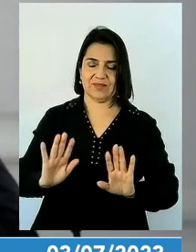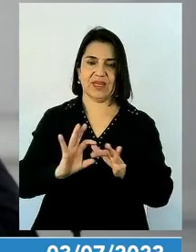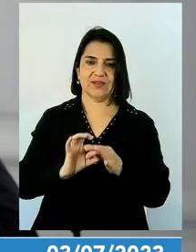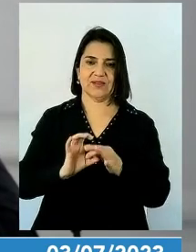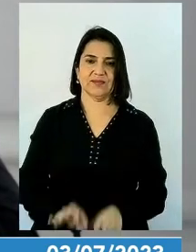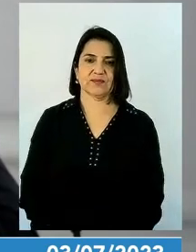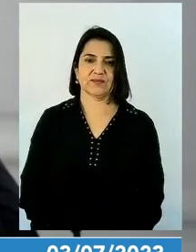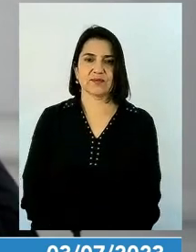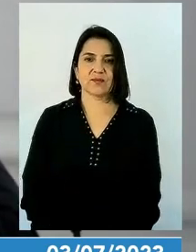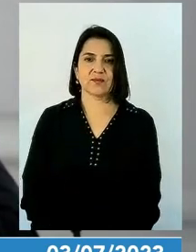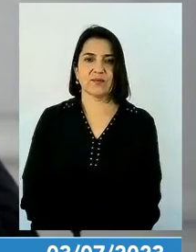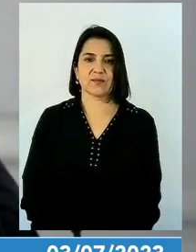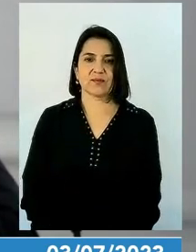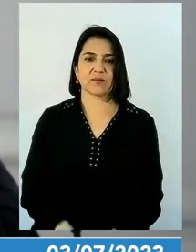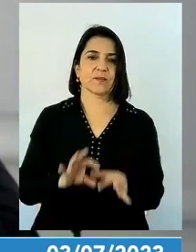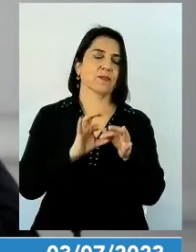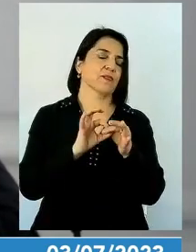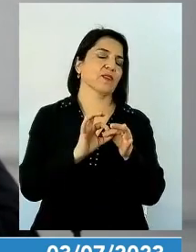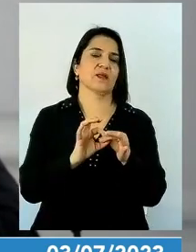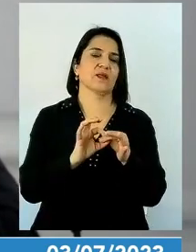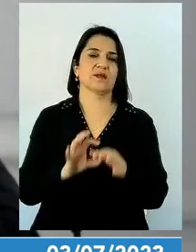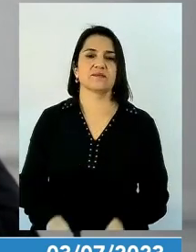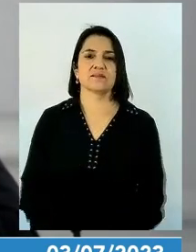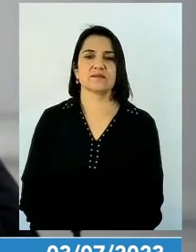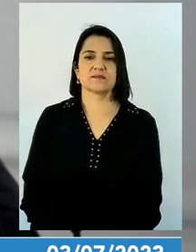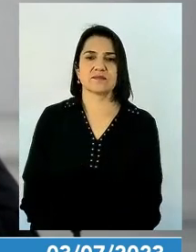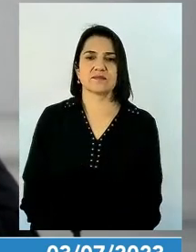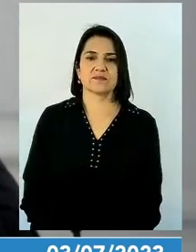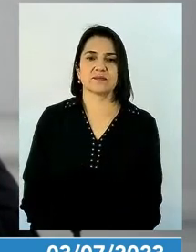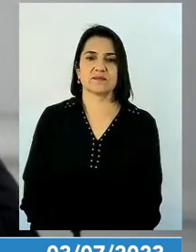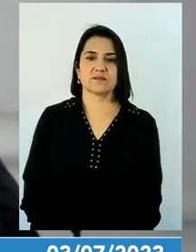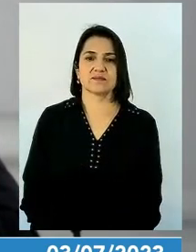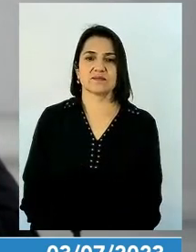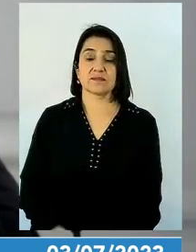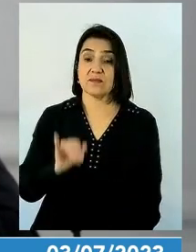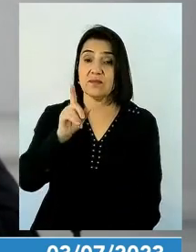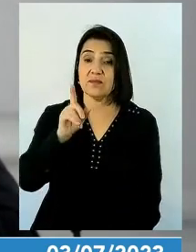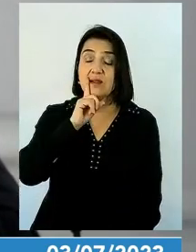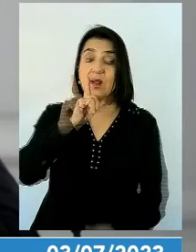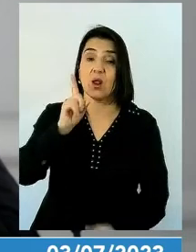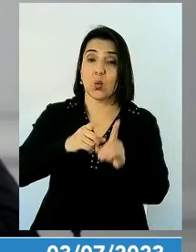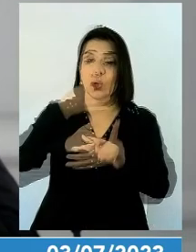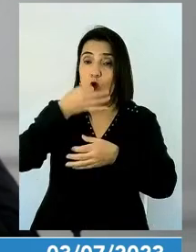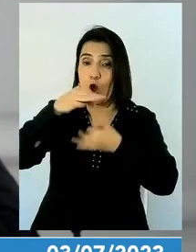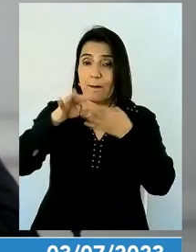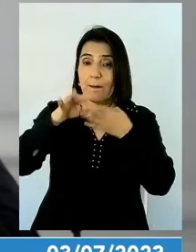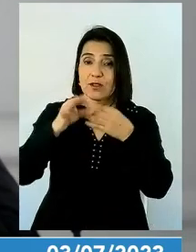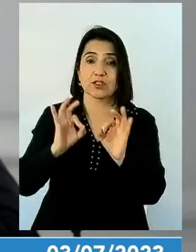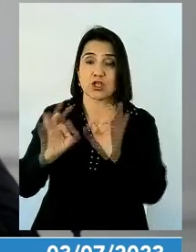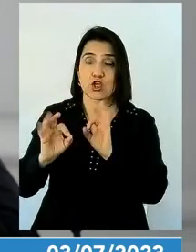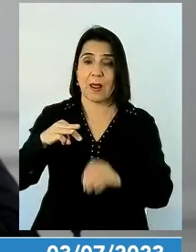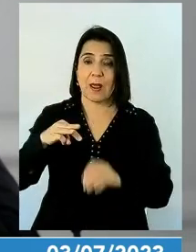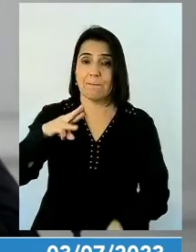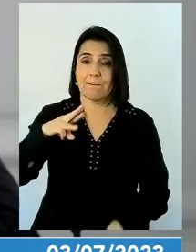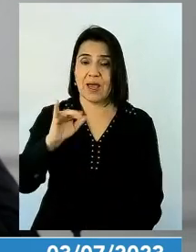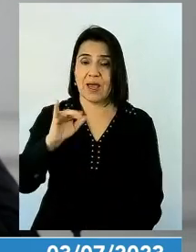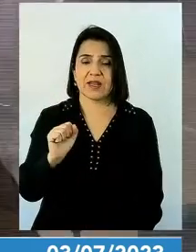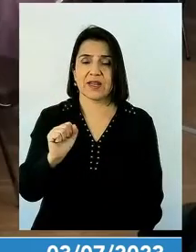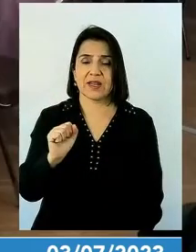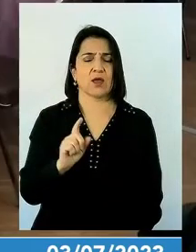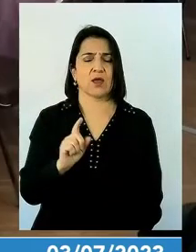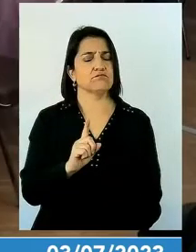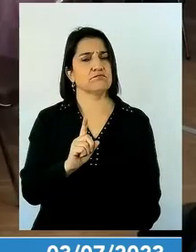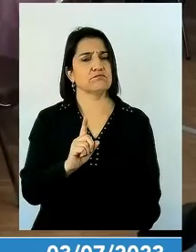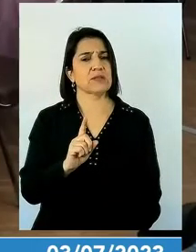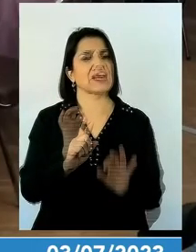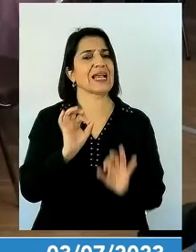Gracias. Consejero Recondo, si tiene algún comentario, señora María, quedan 2 minutos. Me parece excelente. Ya de aquí sale la primera propuesta,